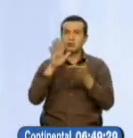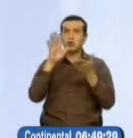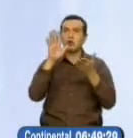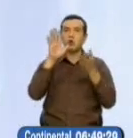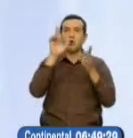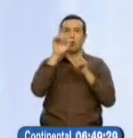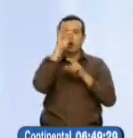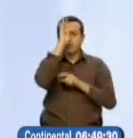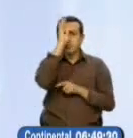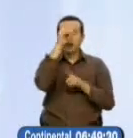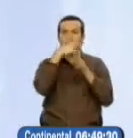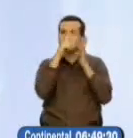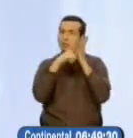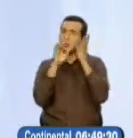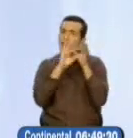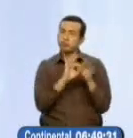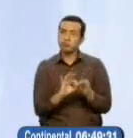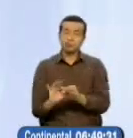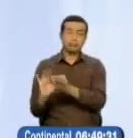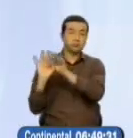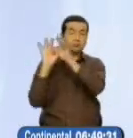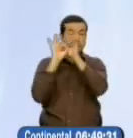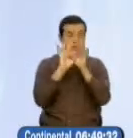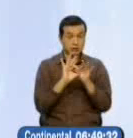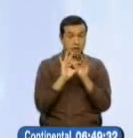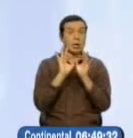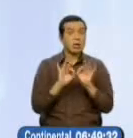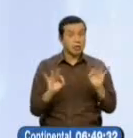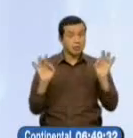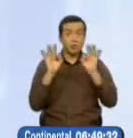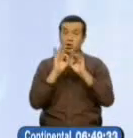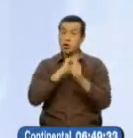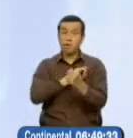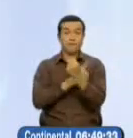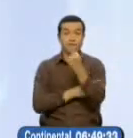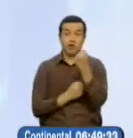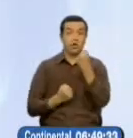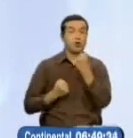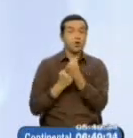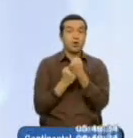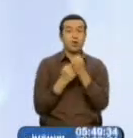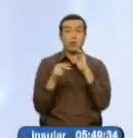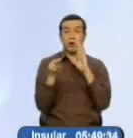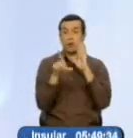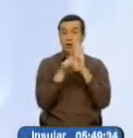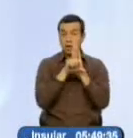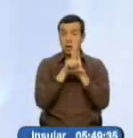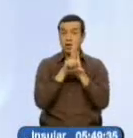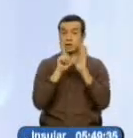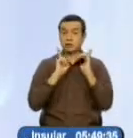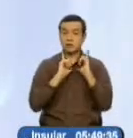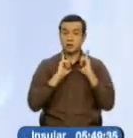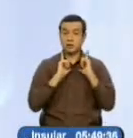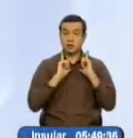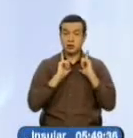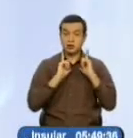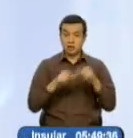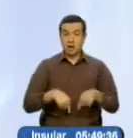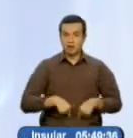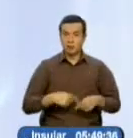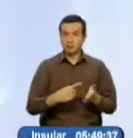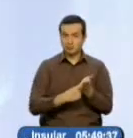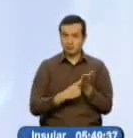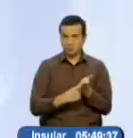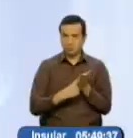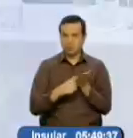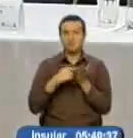Nacional de Salud. En este marco se explicó la necesidad de reforzar este esfuerzo con una normativa como el Código Integral de Salud que se trata en la Asamblea